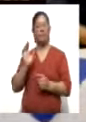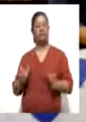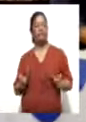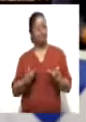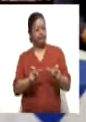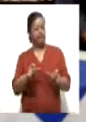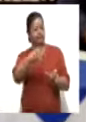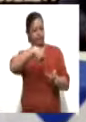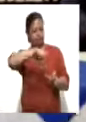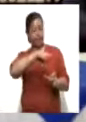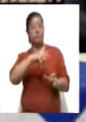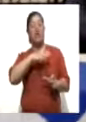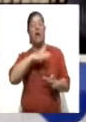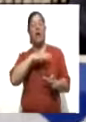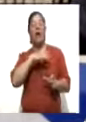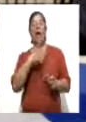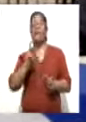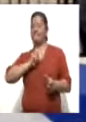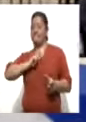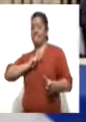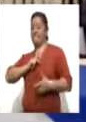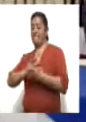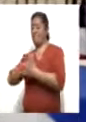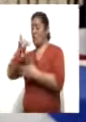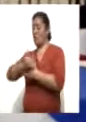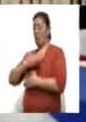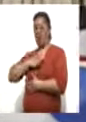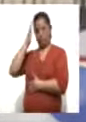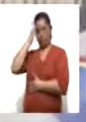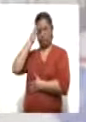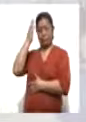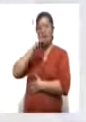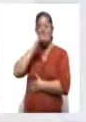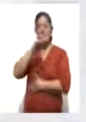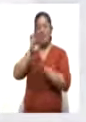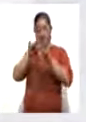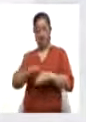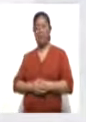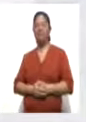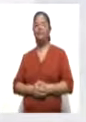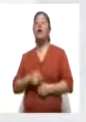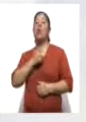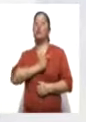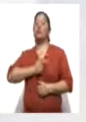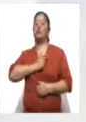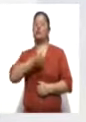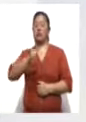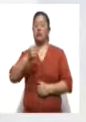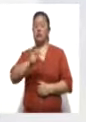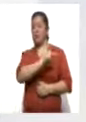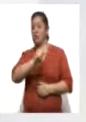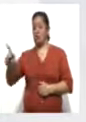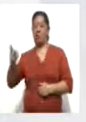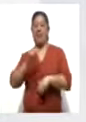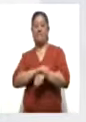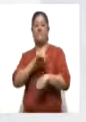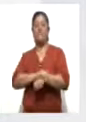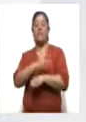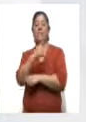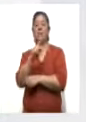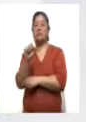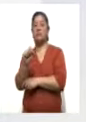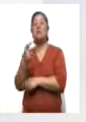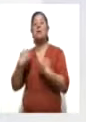su militancia hacia el proyecto que encabeza a través del siguiente mensaje: un gusto saludar a mis amigos del Partido Socialista, muy